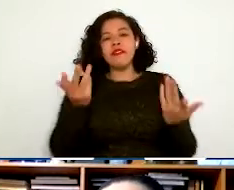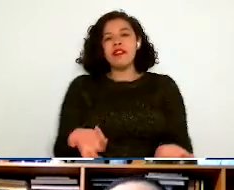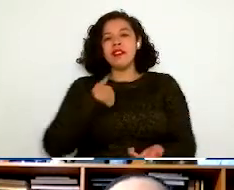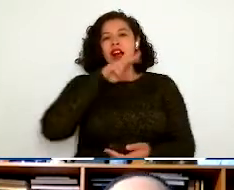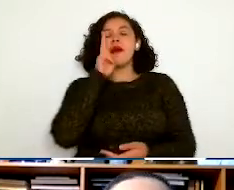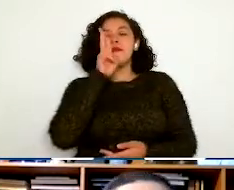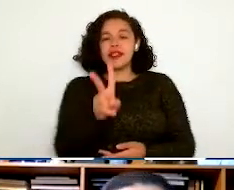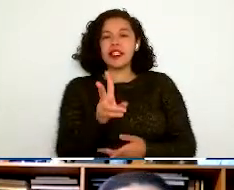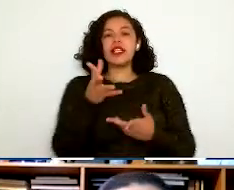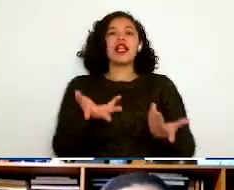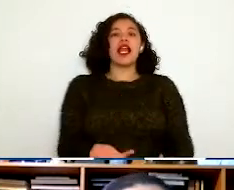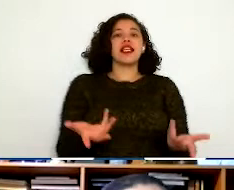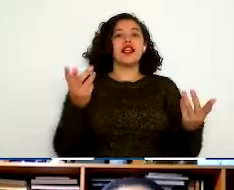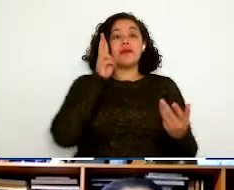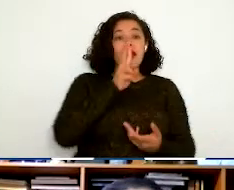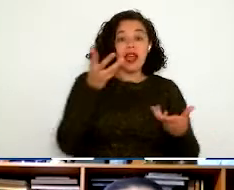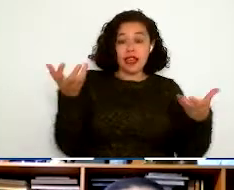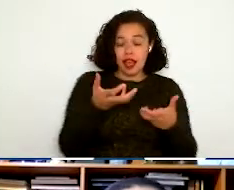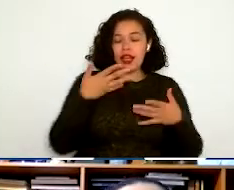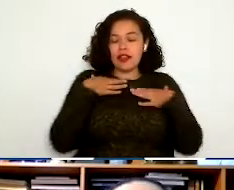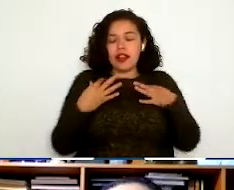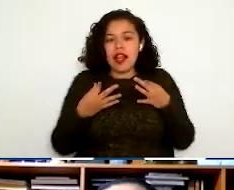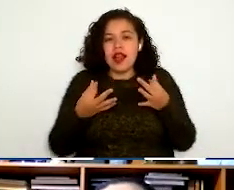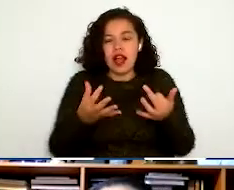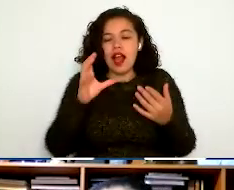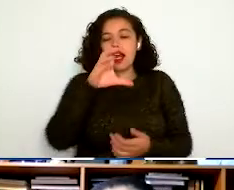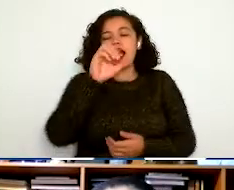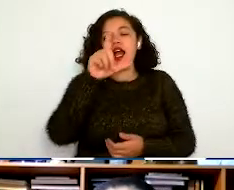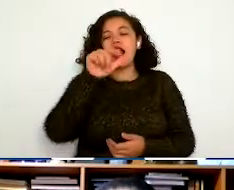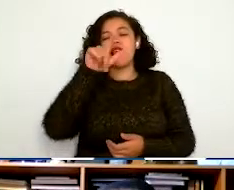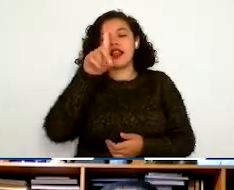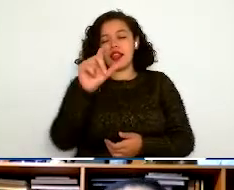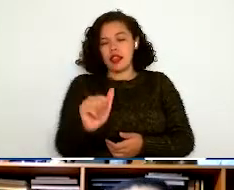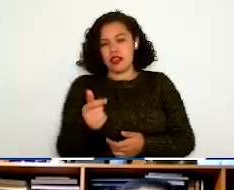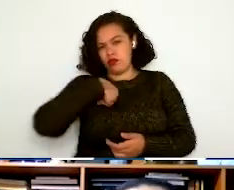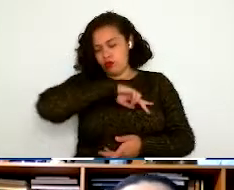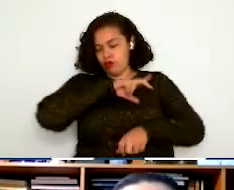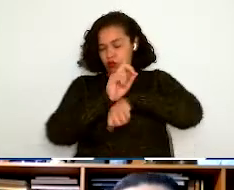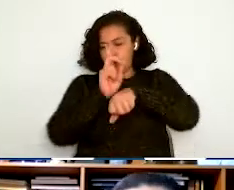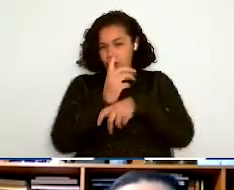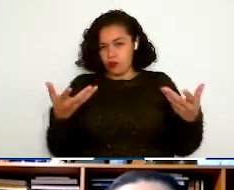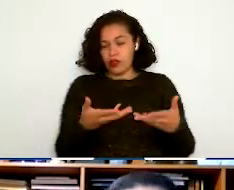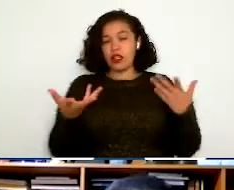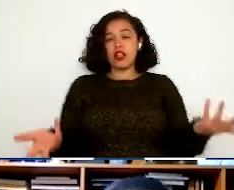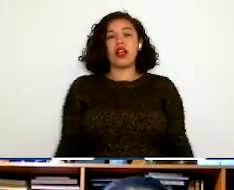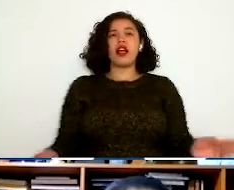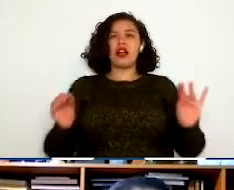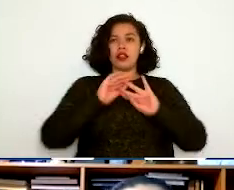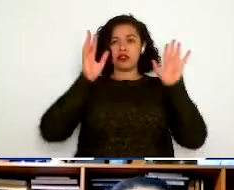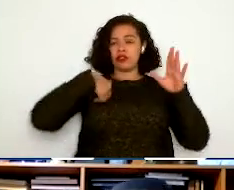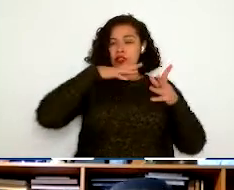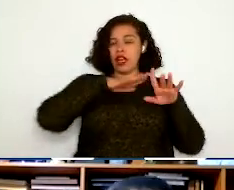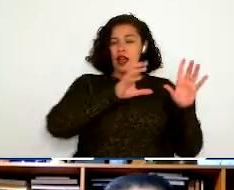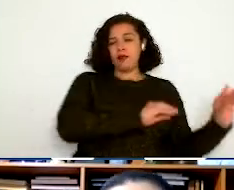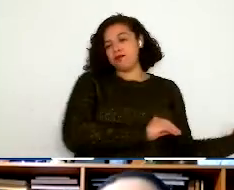que se haga con calidad. Y esto lo hacemos cotidianamente. Claro, cuando esto lo pasamos a un escenario